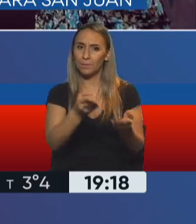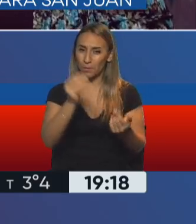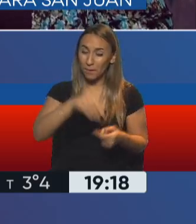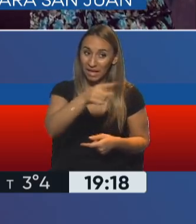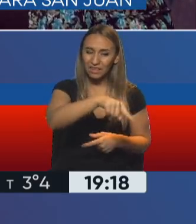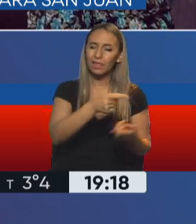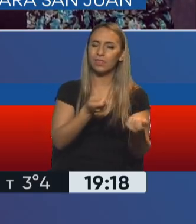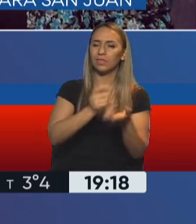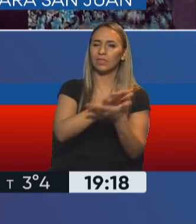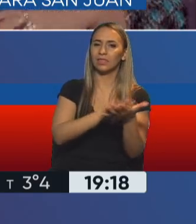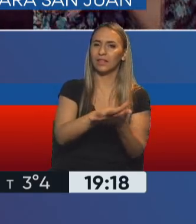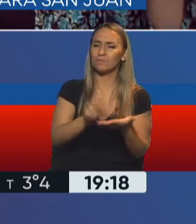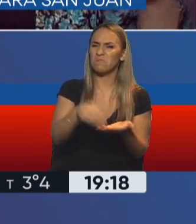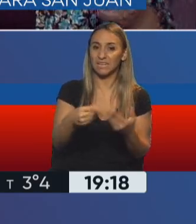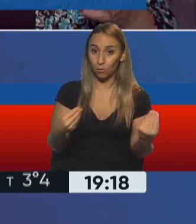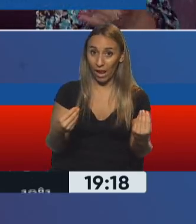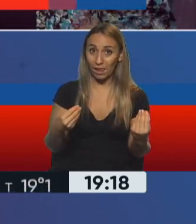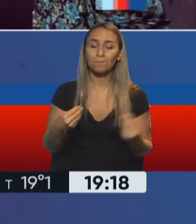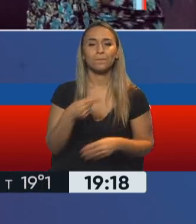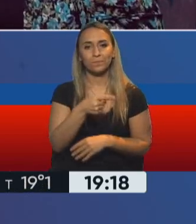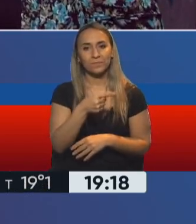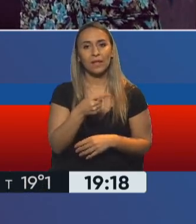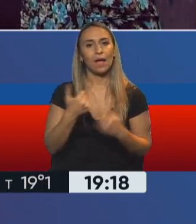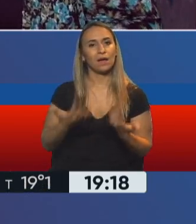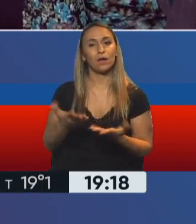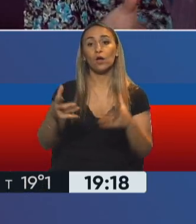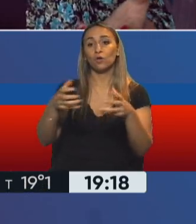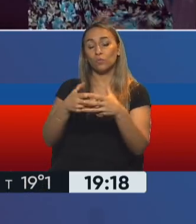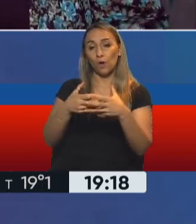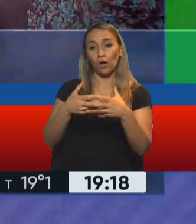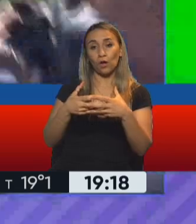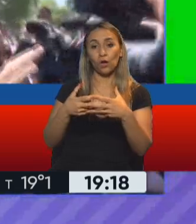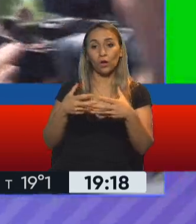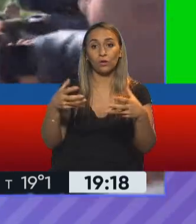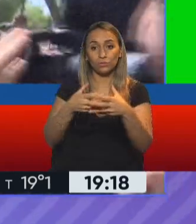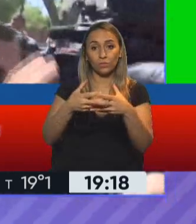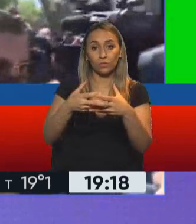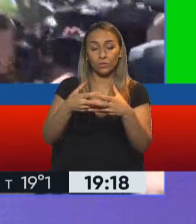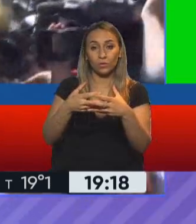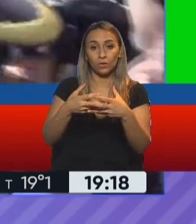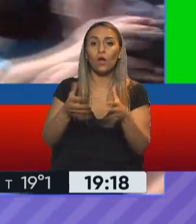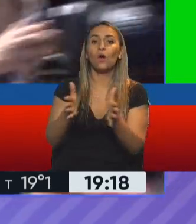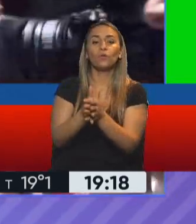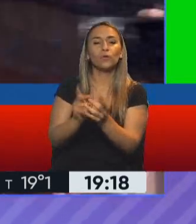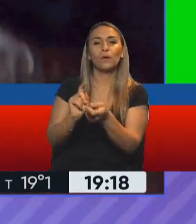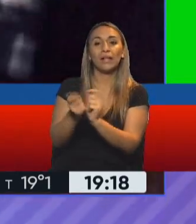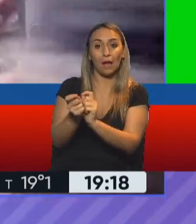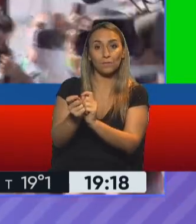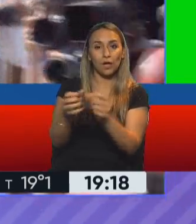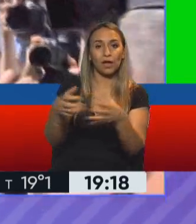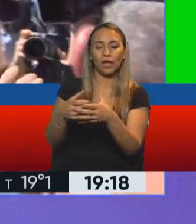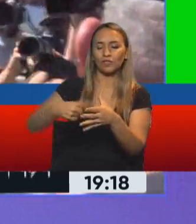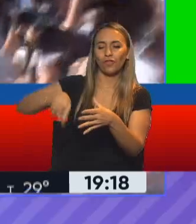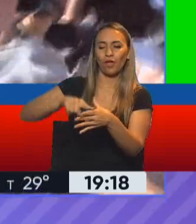siguiente: utilizó al frente, a la agrupación Juntos por el Cambio, todos firmaron